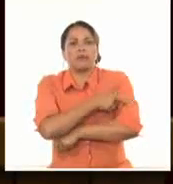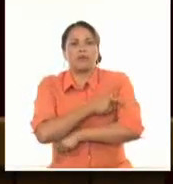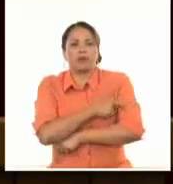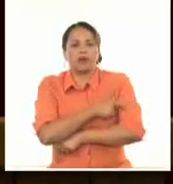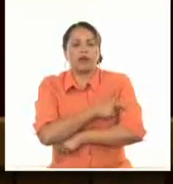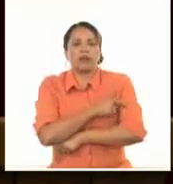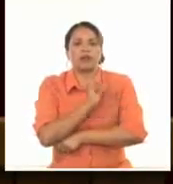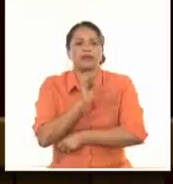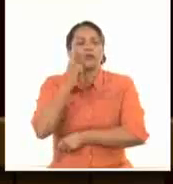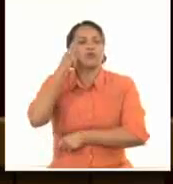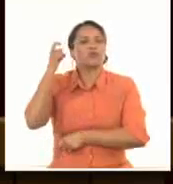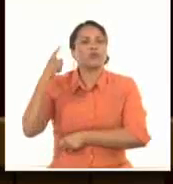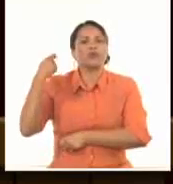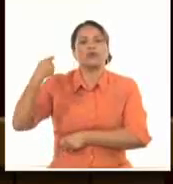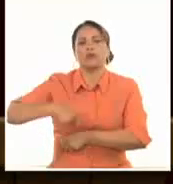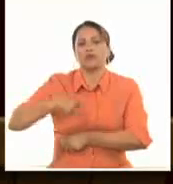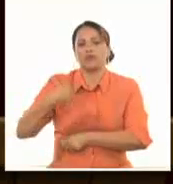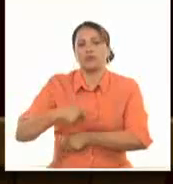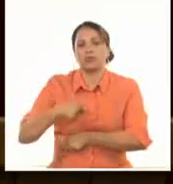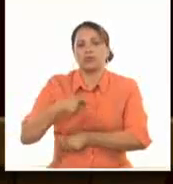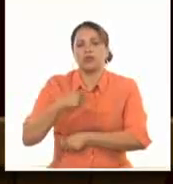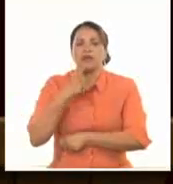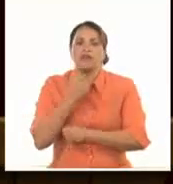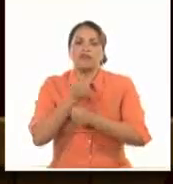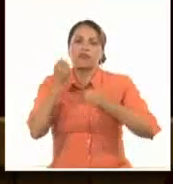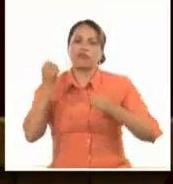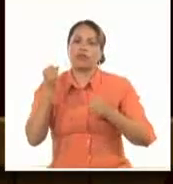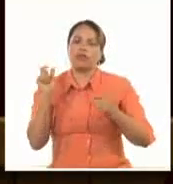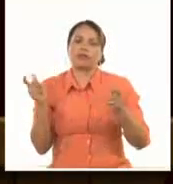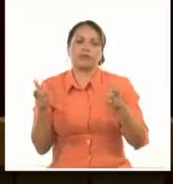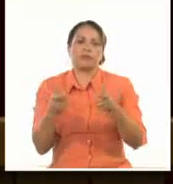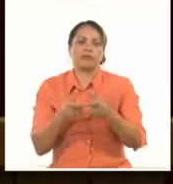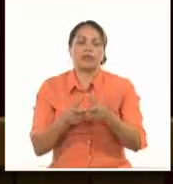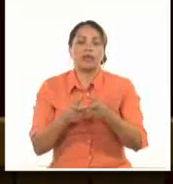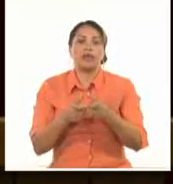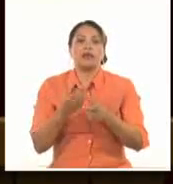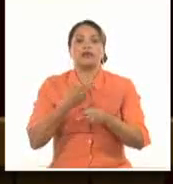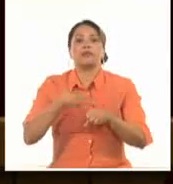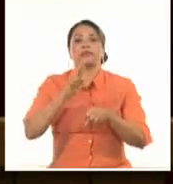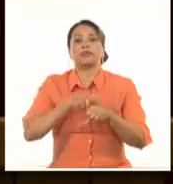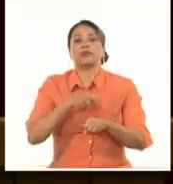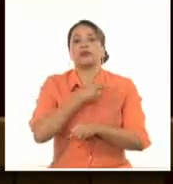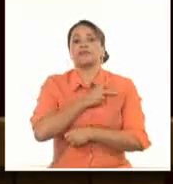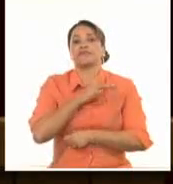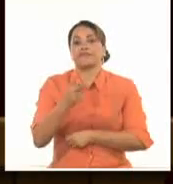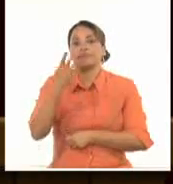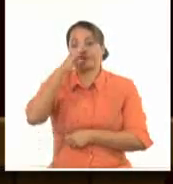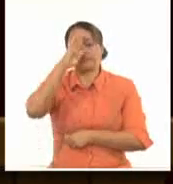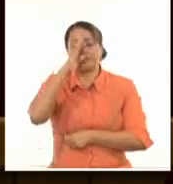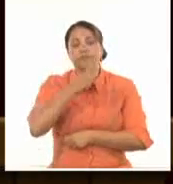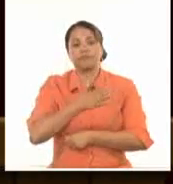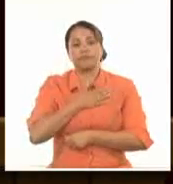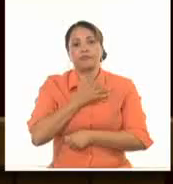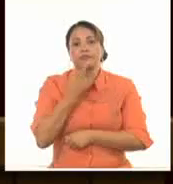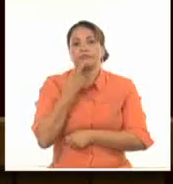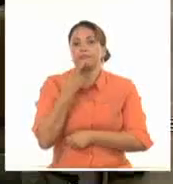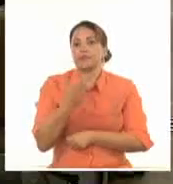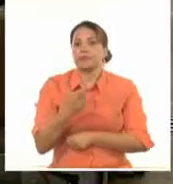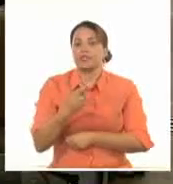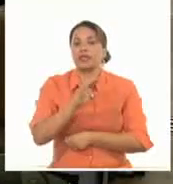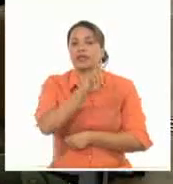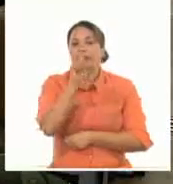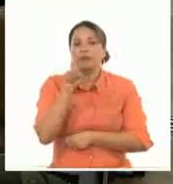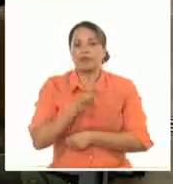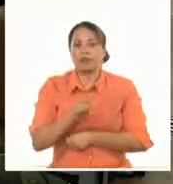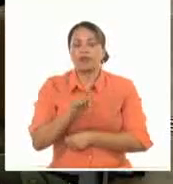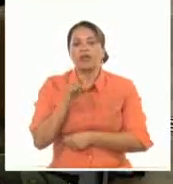de justicia que fusiles. Representar a la vanguardia de la juventud cubana en la respuesta a esa pregunta es